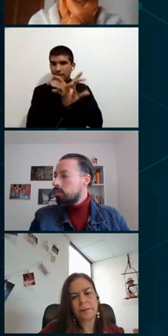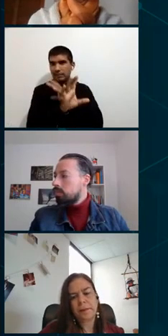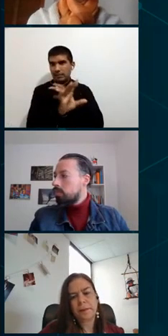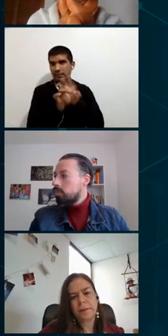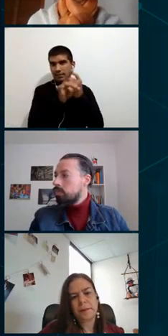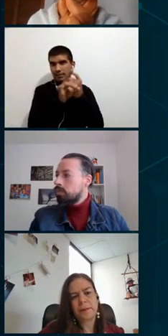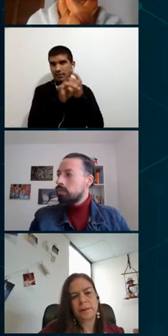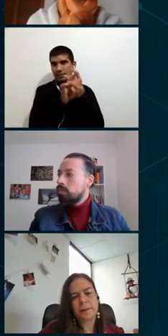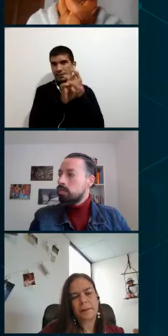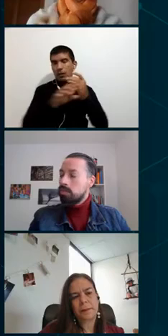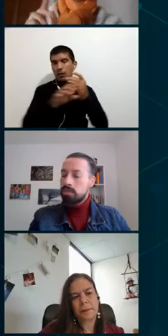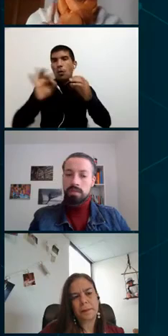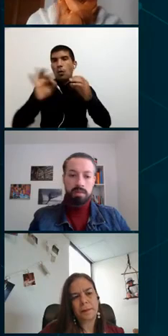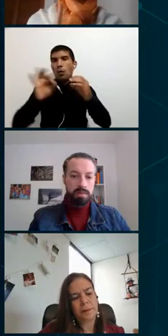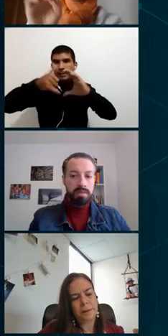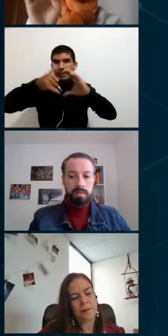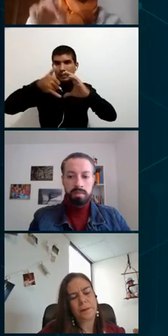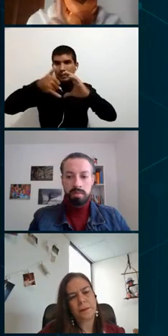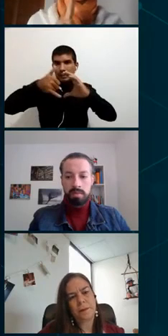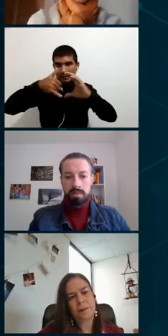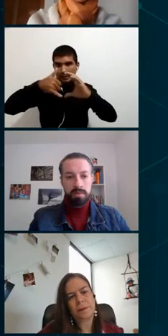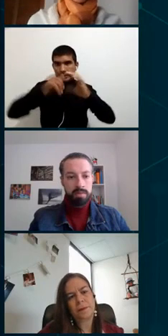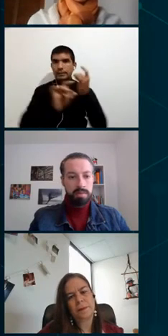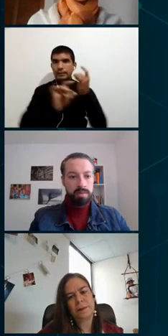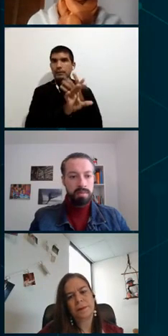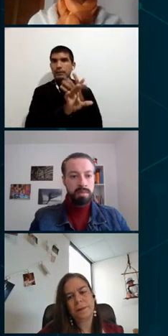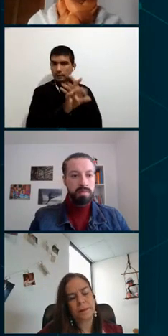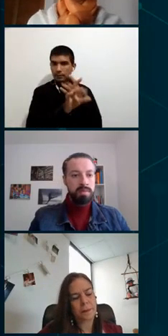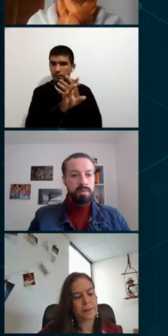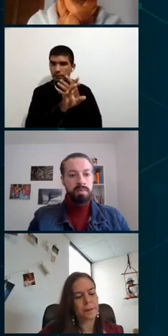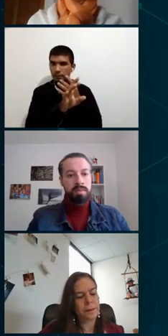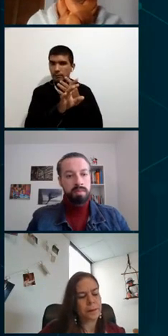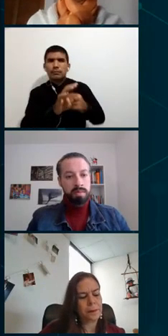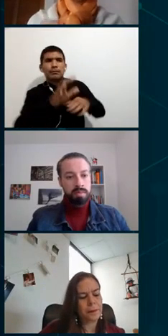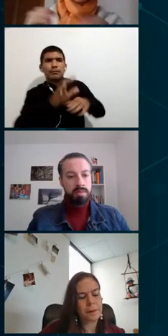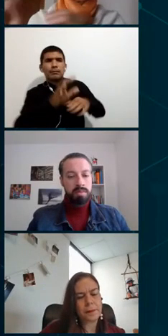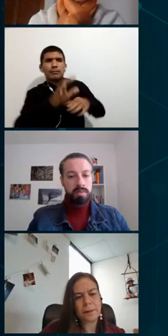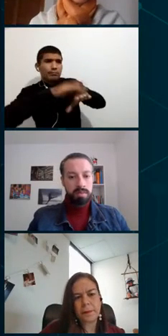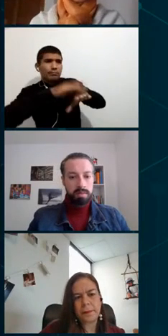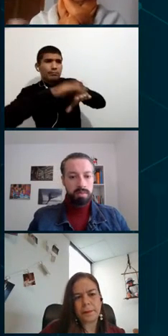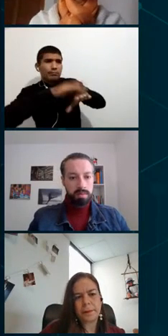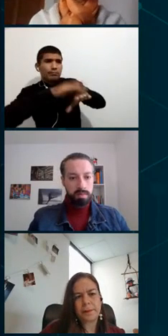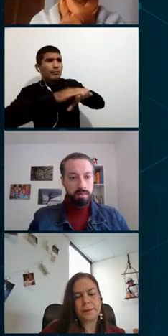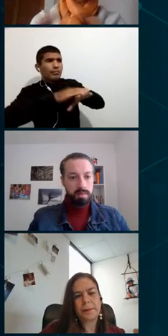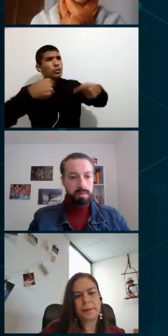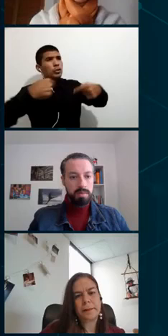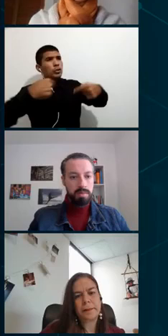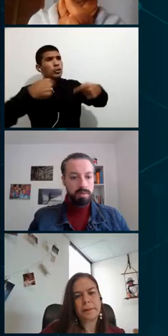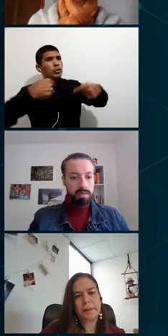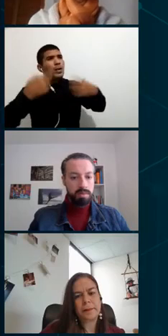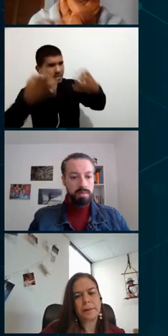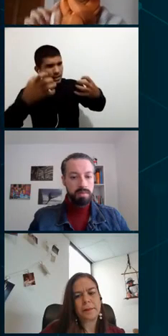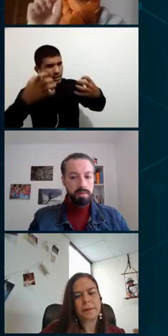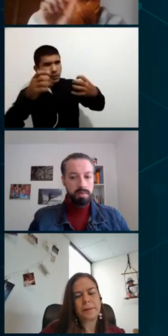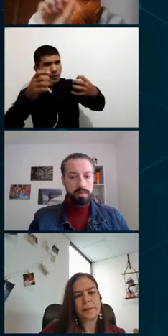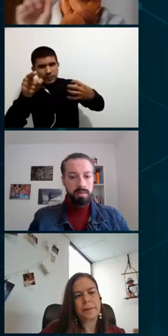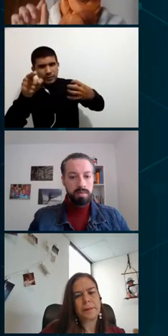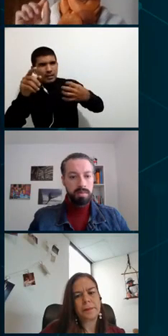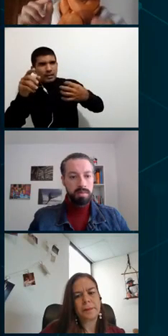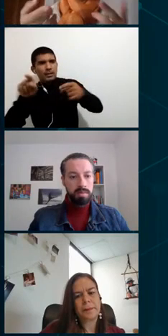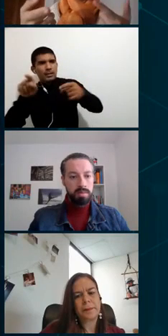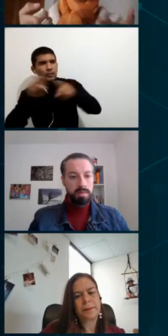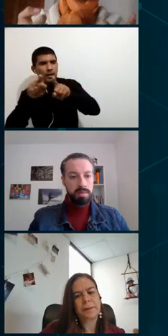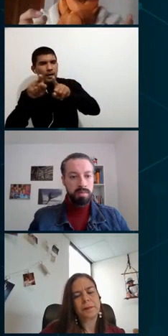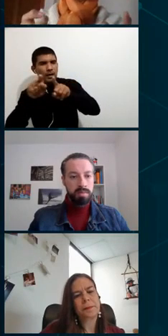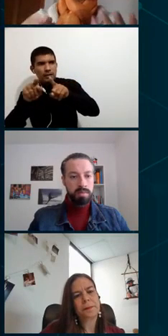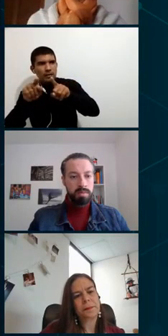de logística diciéndole, a mí me gustaría participar en vivo en la sala con ellos en los momentos donde vamos a pedir eso y les